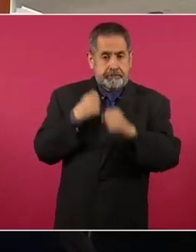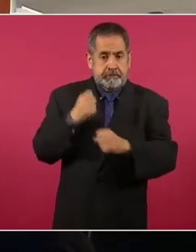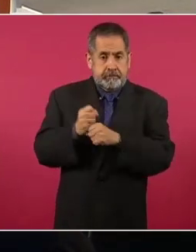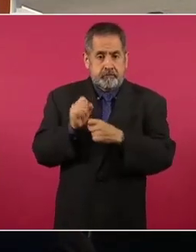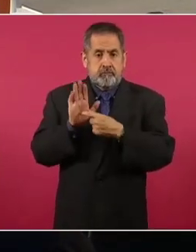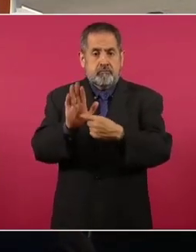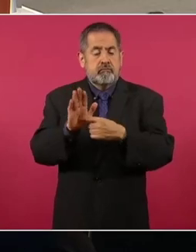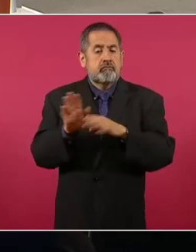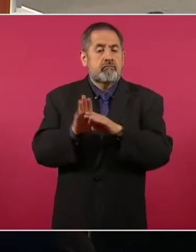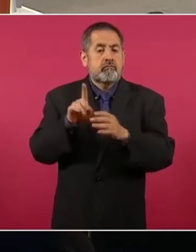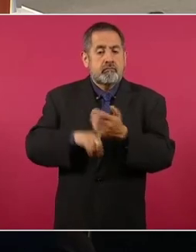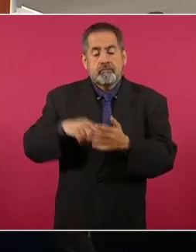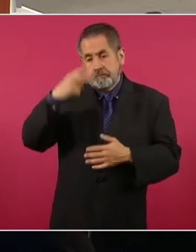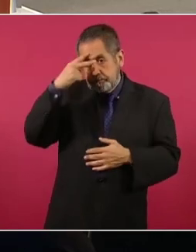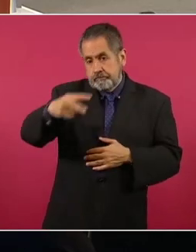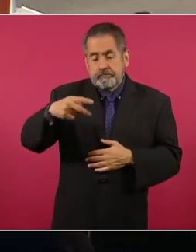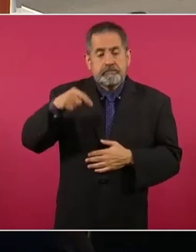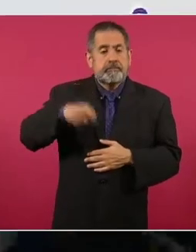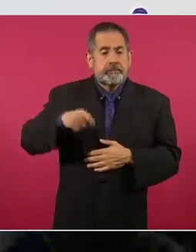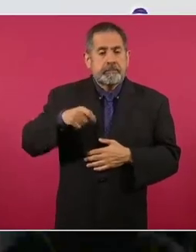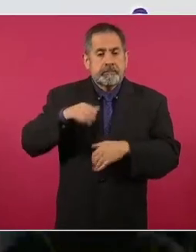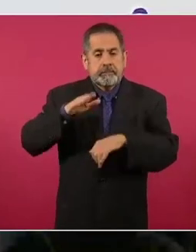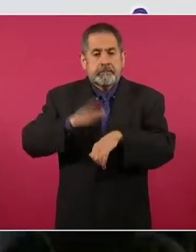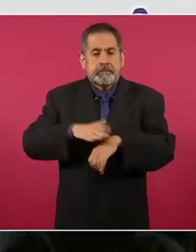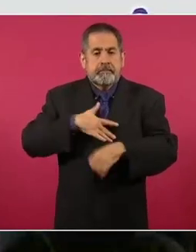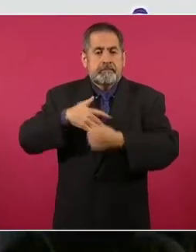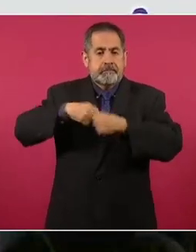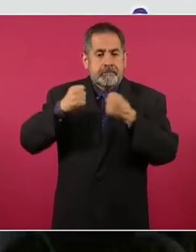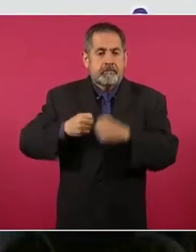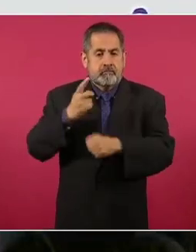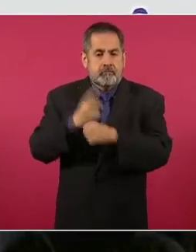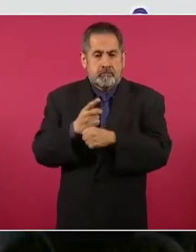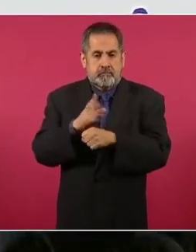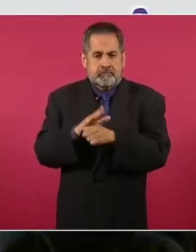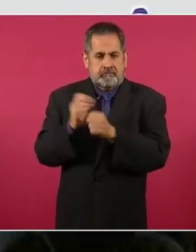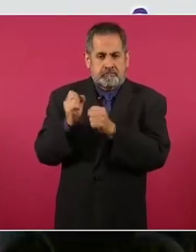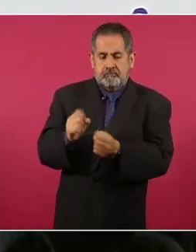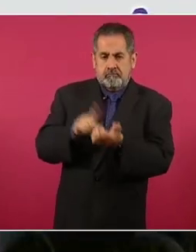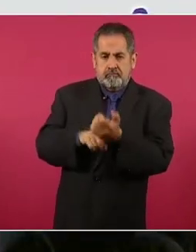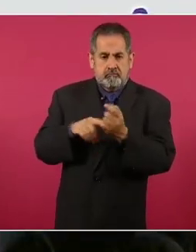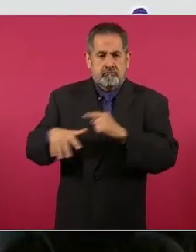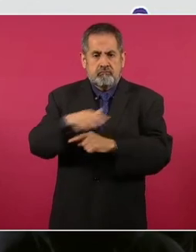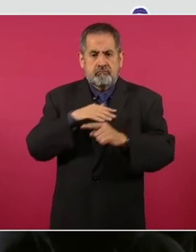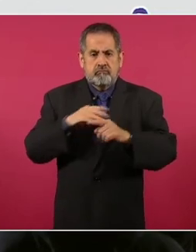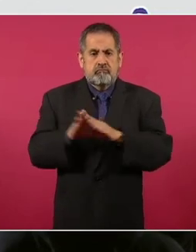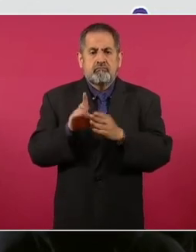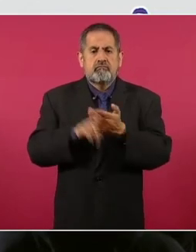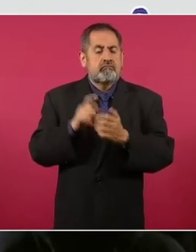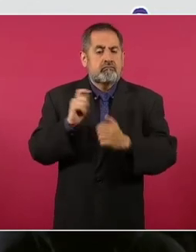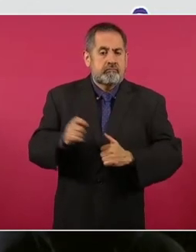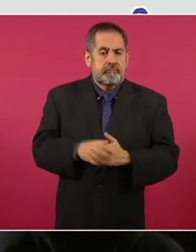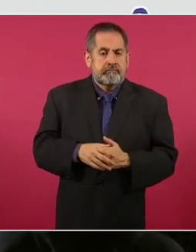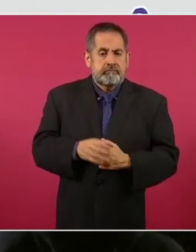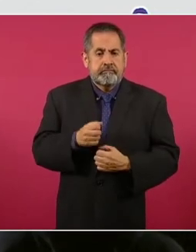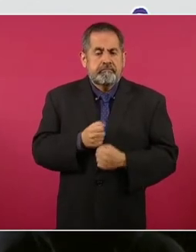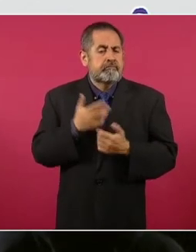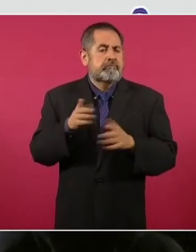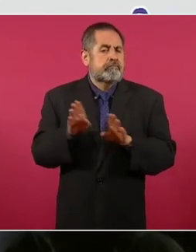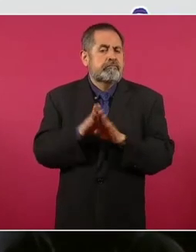ha sido que México va hacia mayor seguridad, un México más seguro. ¿Esto expresado en